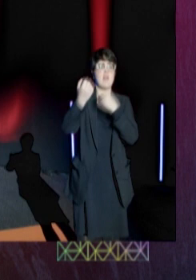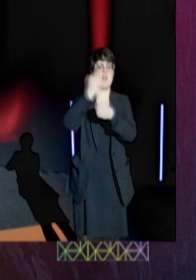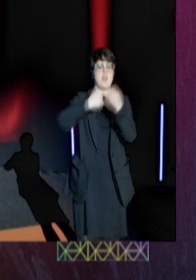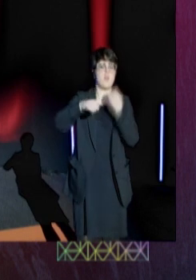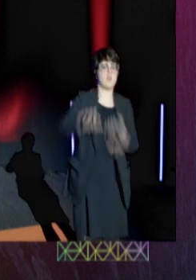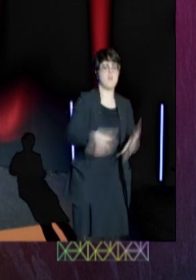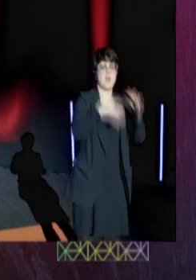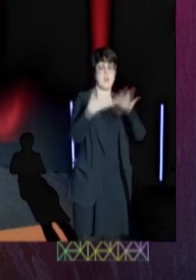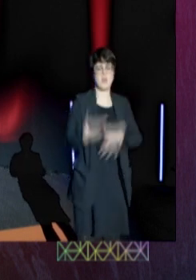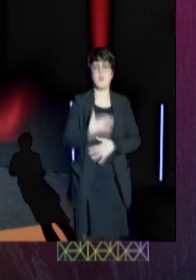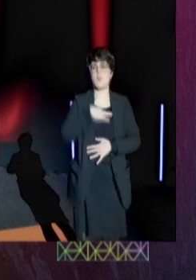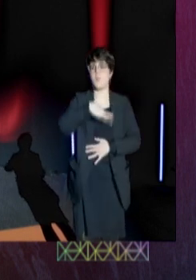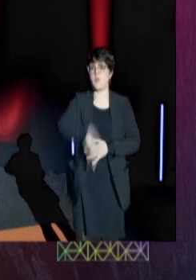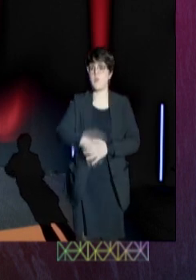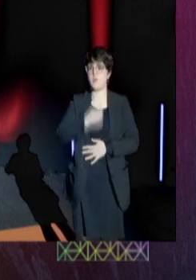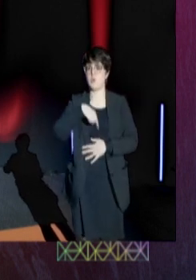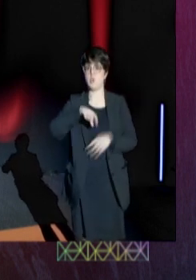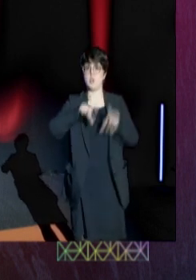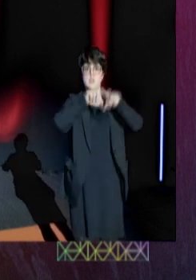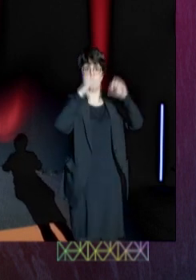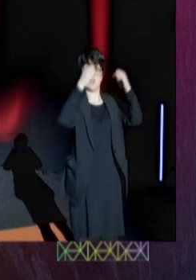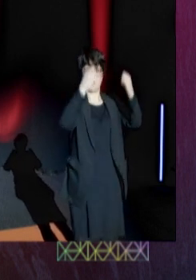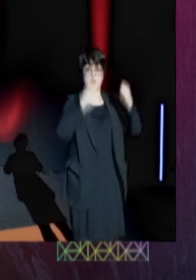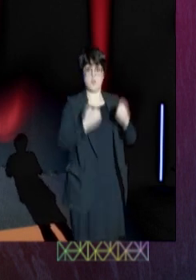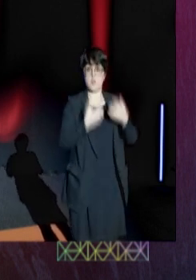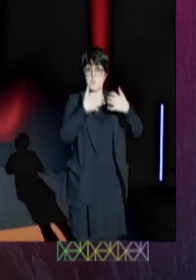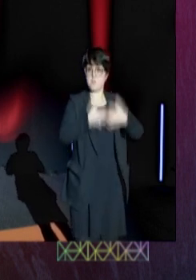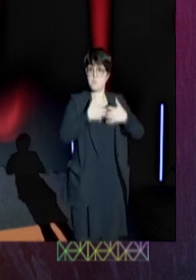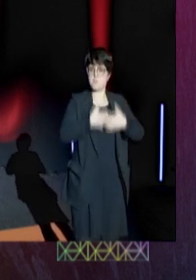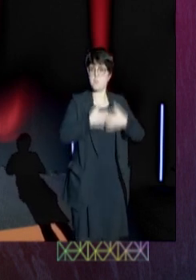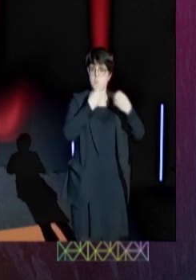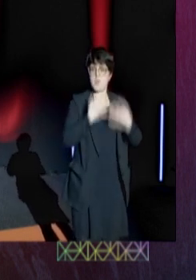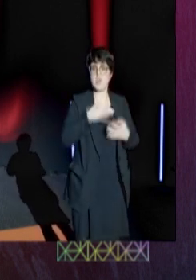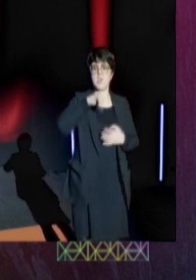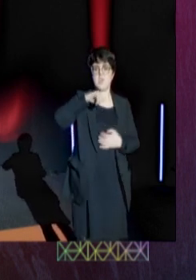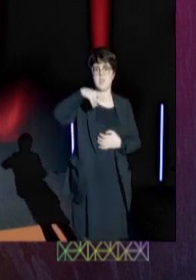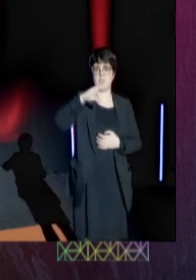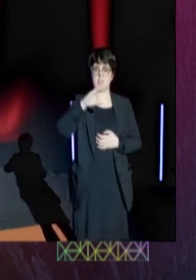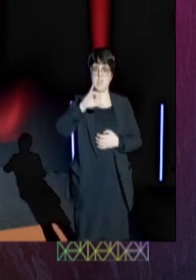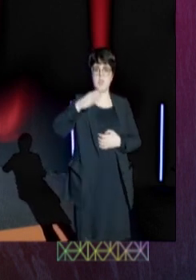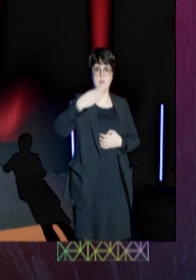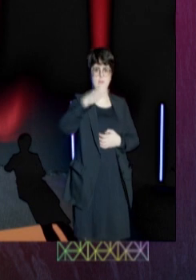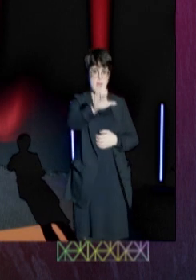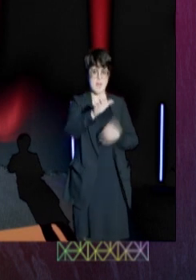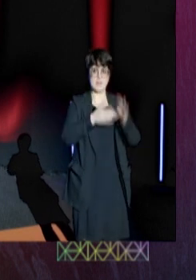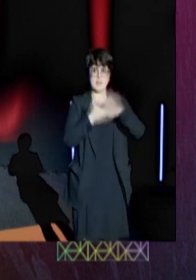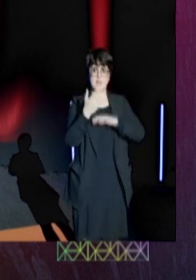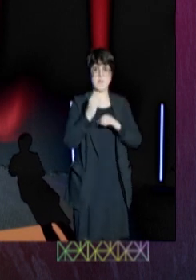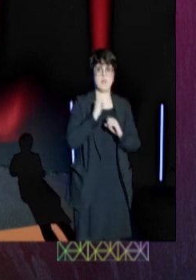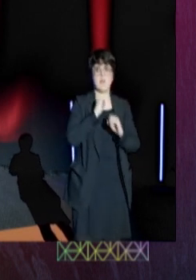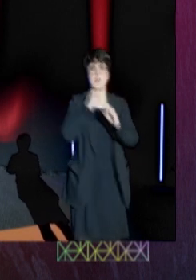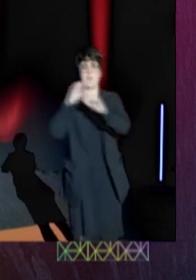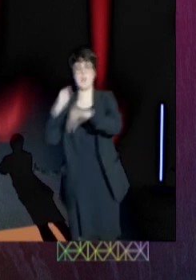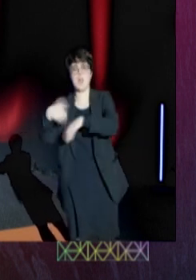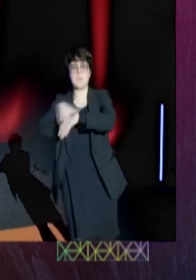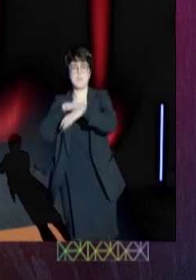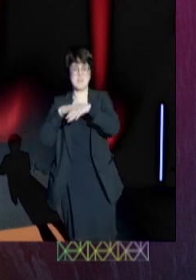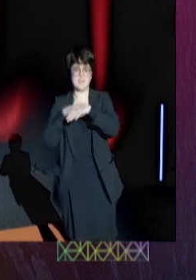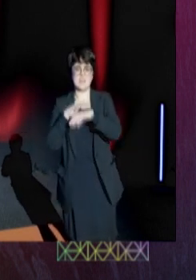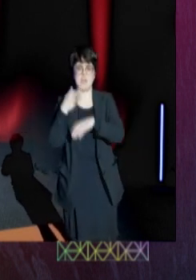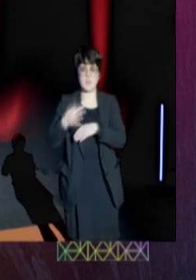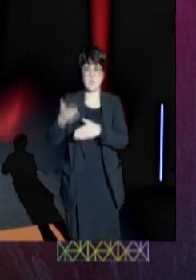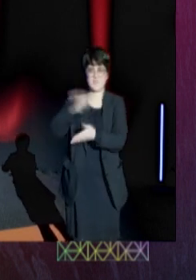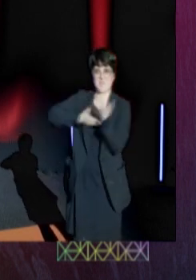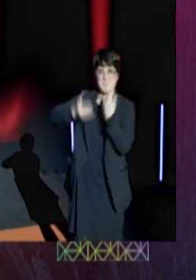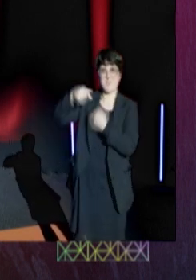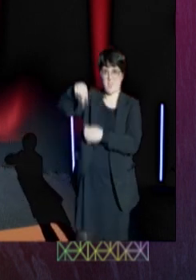tenemos un Una institución que funciona muy bien que es el incibe eh que depende del ministerio y con el que también va a colaborar